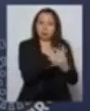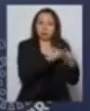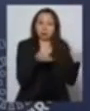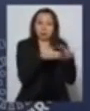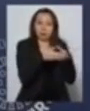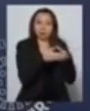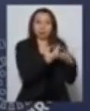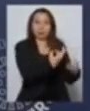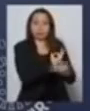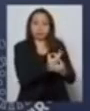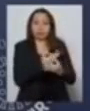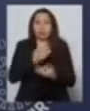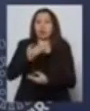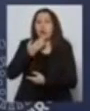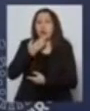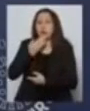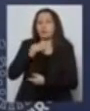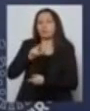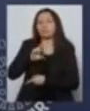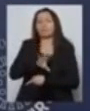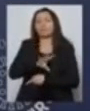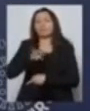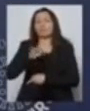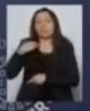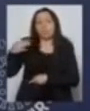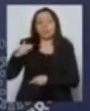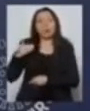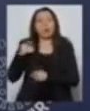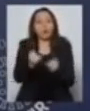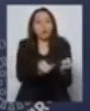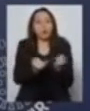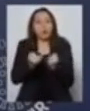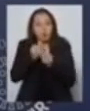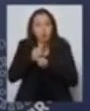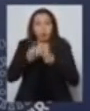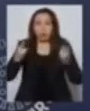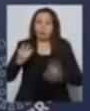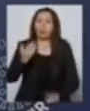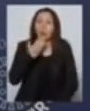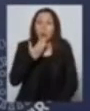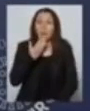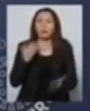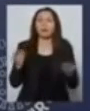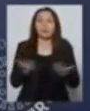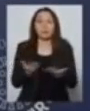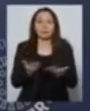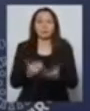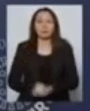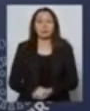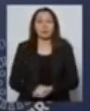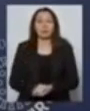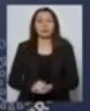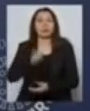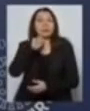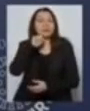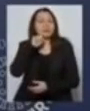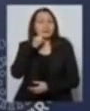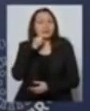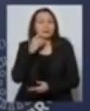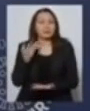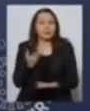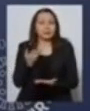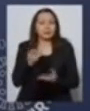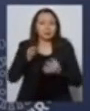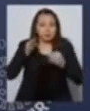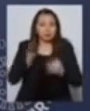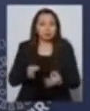Consultivo toma muy en consideración información que también es pública, que significa en